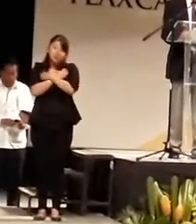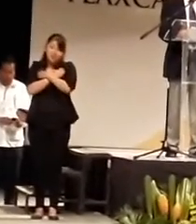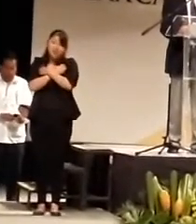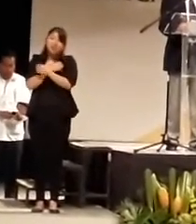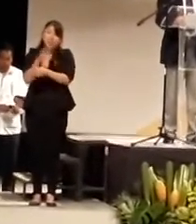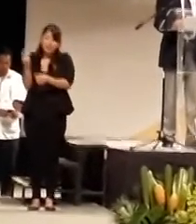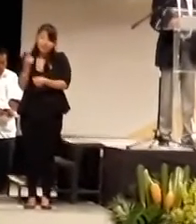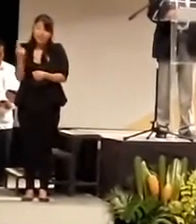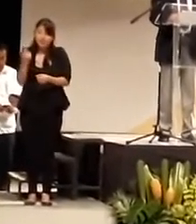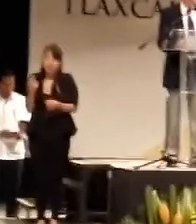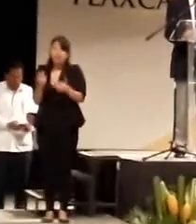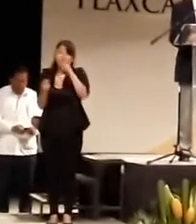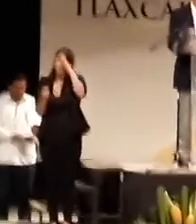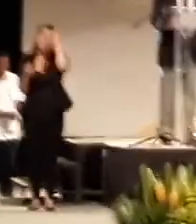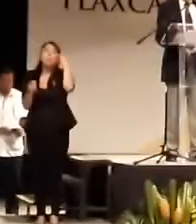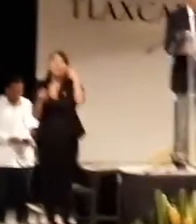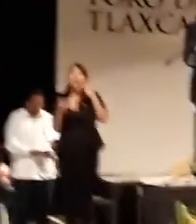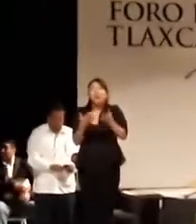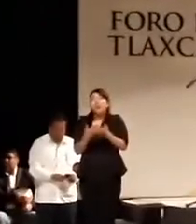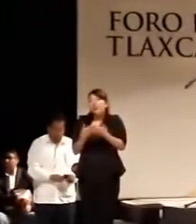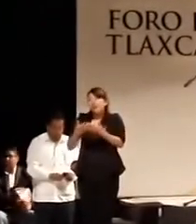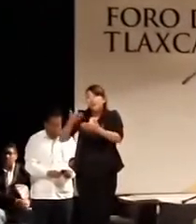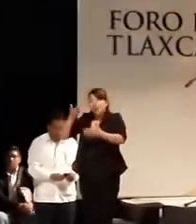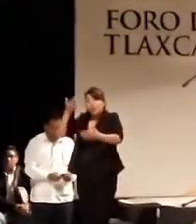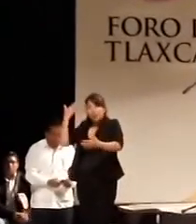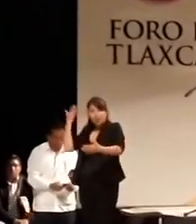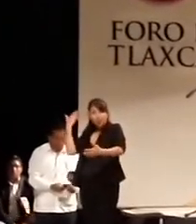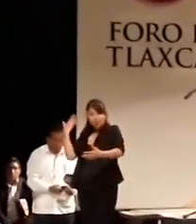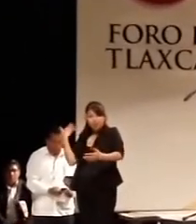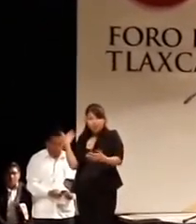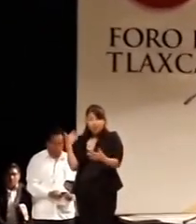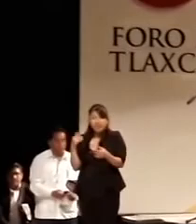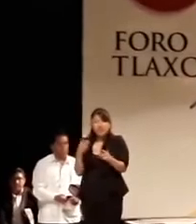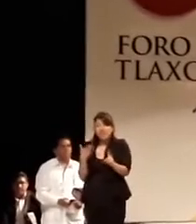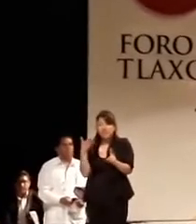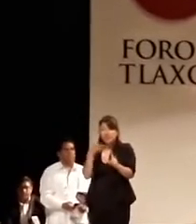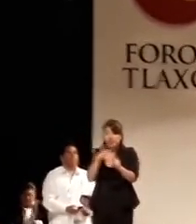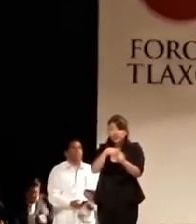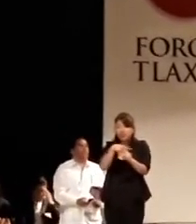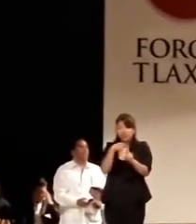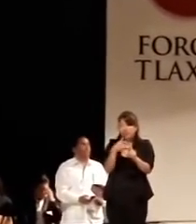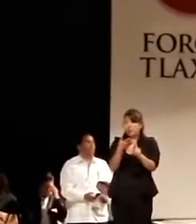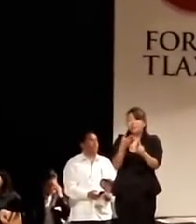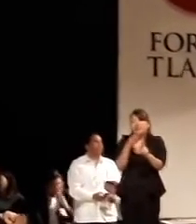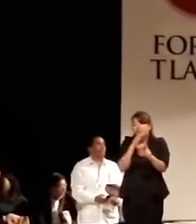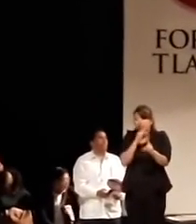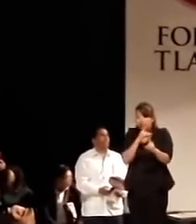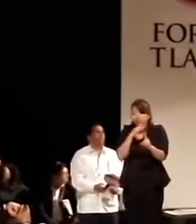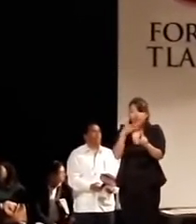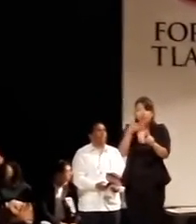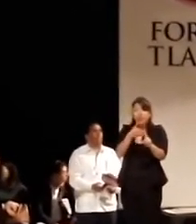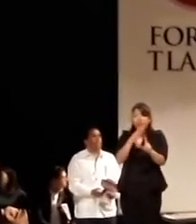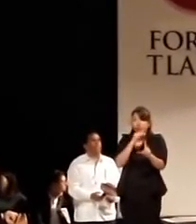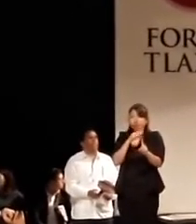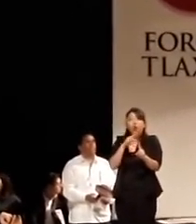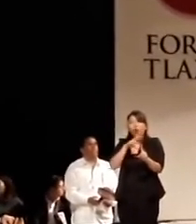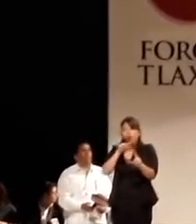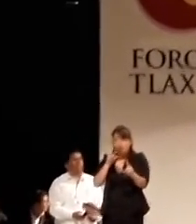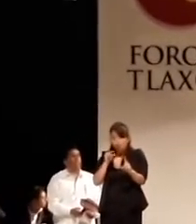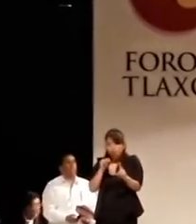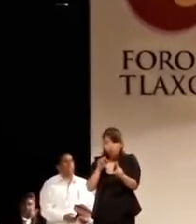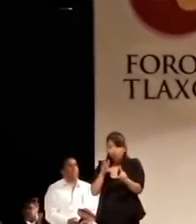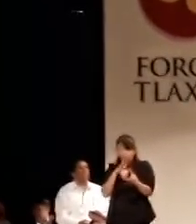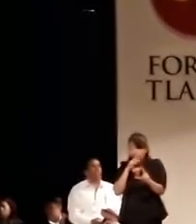necesariamente porque éste haya quedado en el pasado, mantenga objetivos fuera de tiempo o sea inamovible,